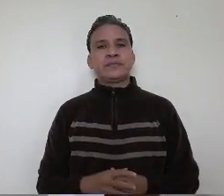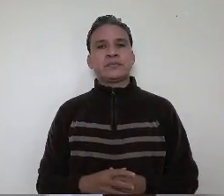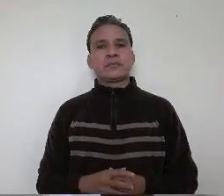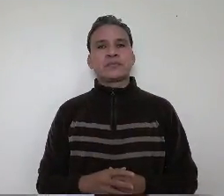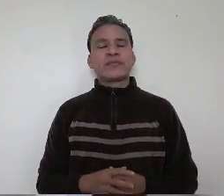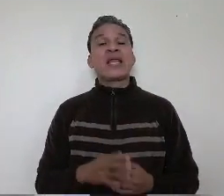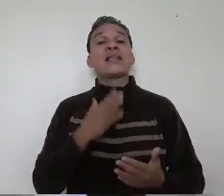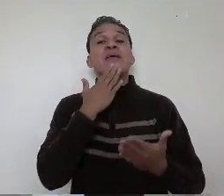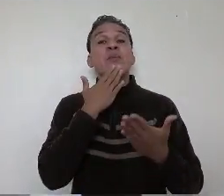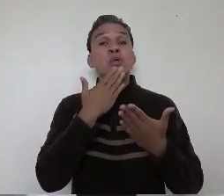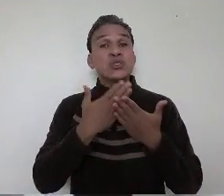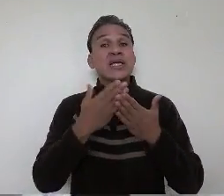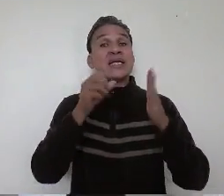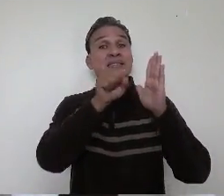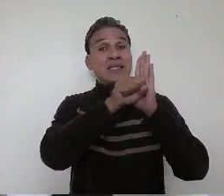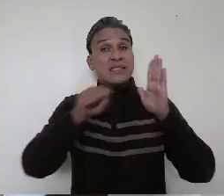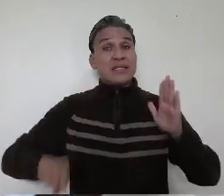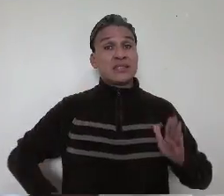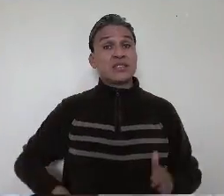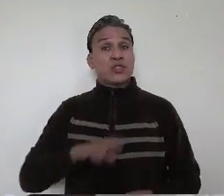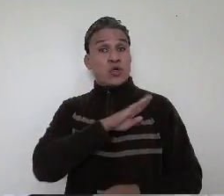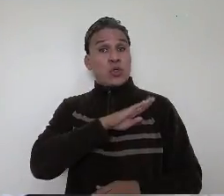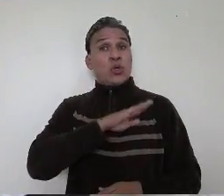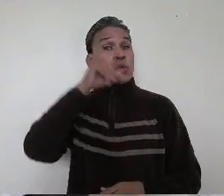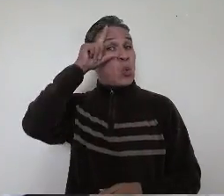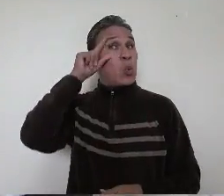Demos gracias al Señor que es nuestro Dios.